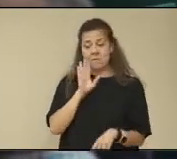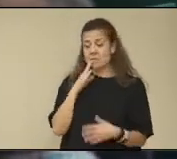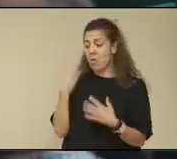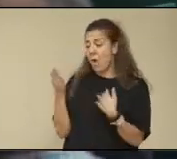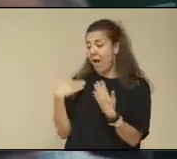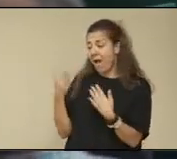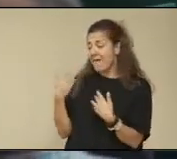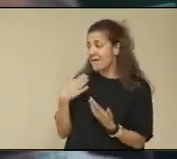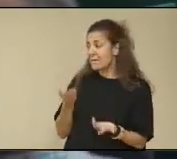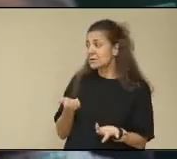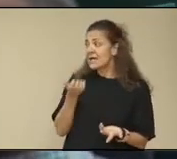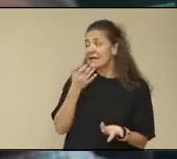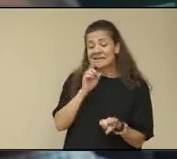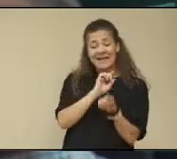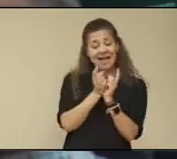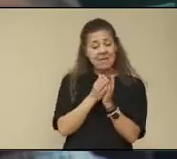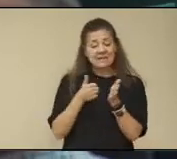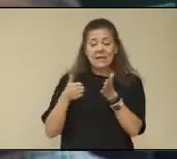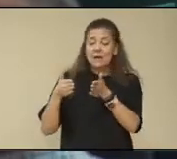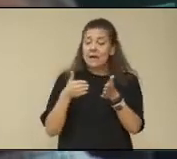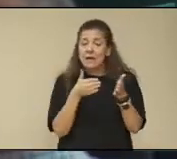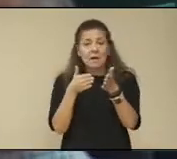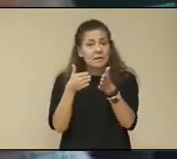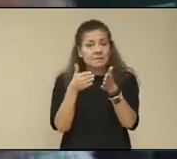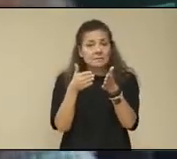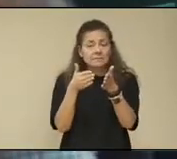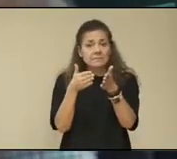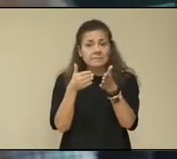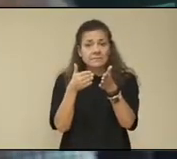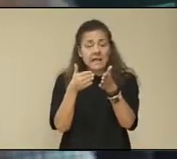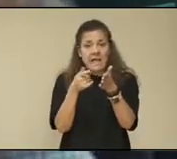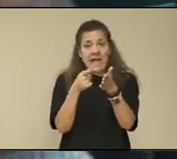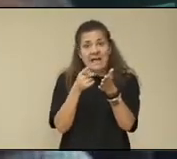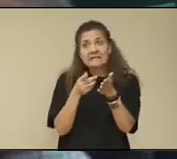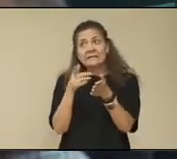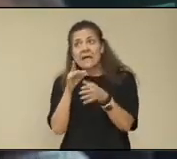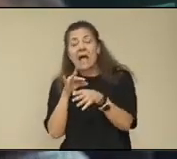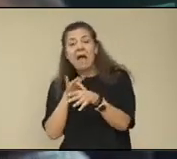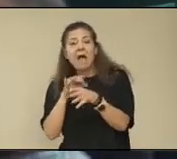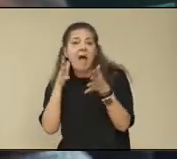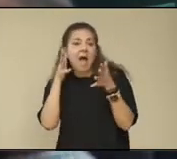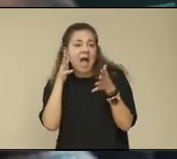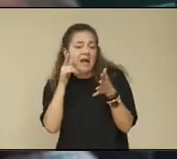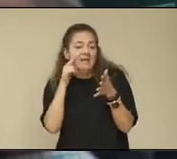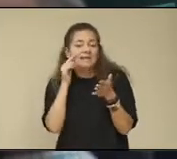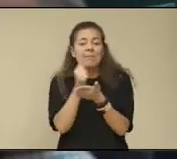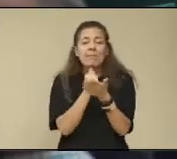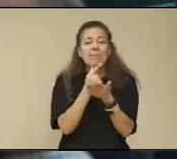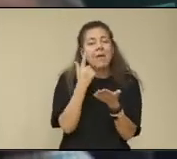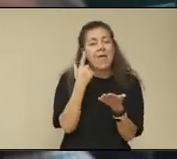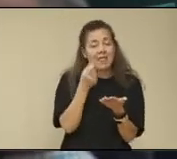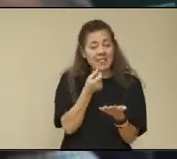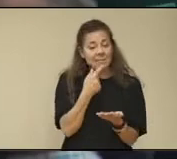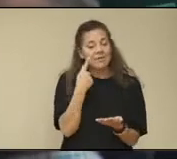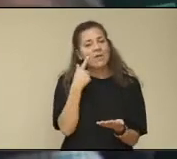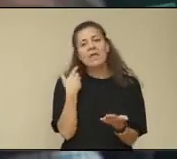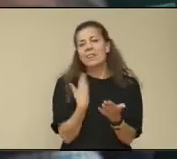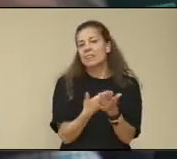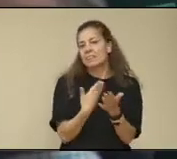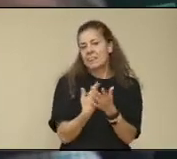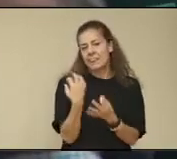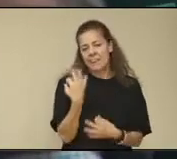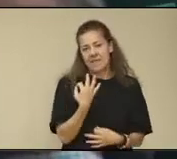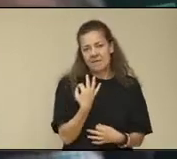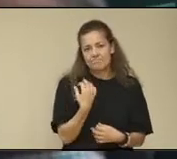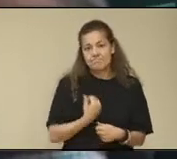con Isabel. Cuando cambias la ruta, las agencias del medicamento te van a hacer demostrar todo mucho más. Por